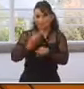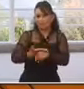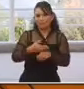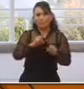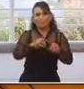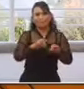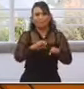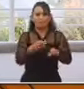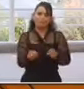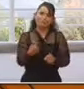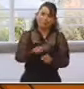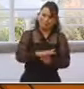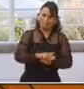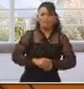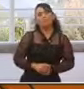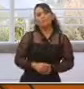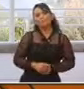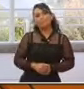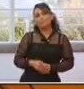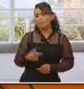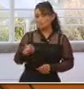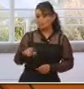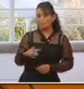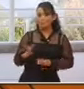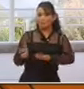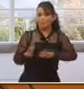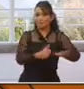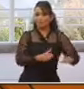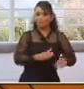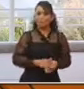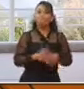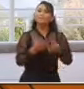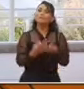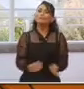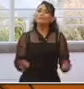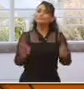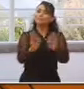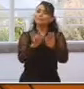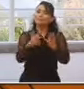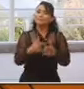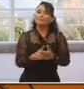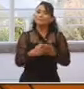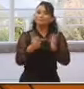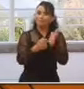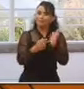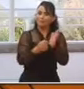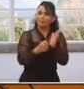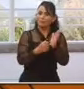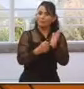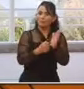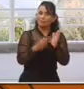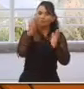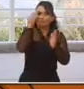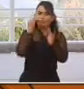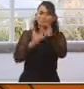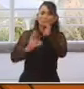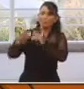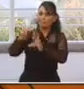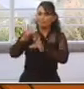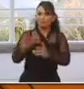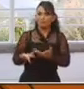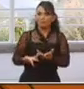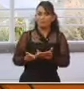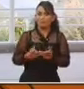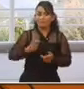Administrativas. Ahora bien, también quiero comentar que es importante resaltar que, de conformidad con lo que señala la Suprema Corte de Justicia de la